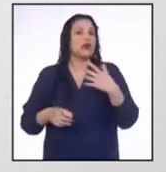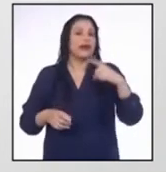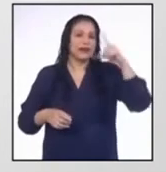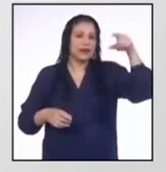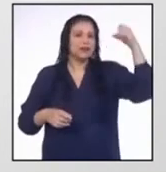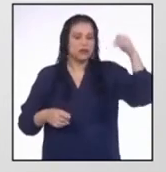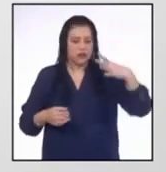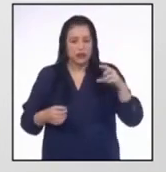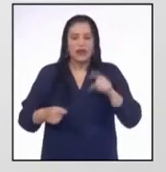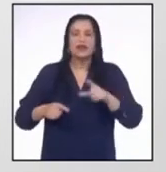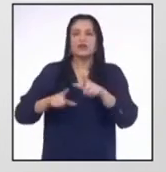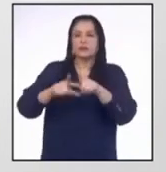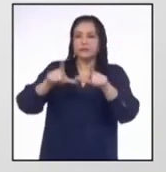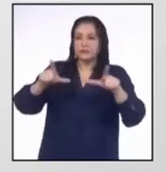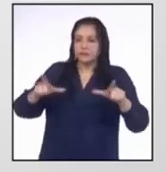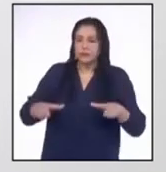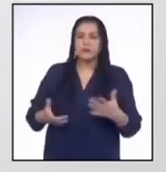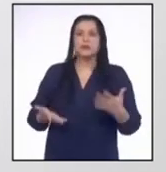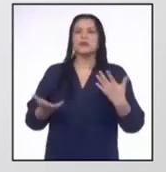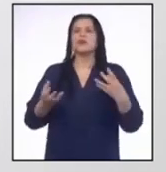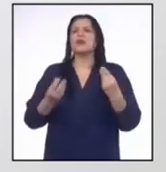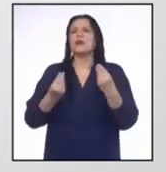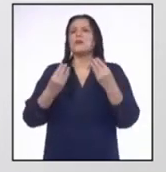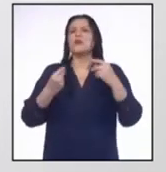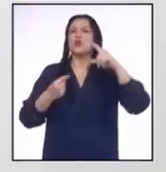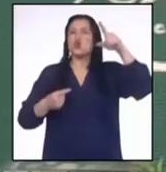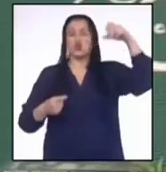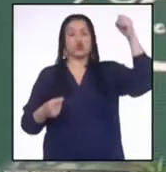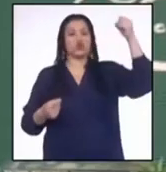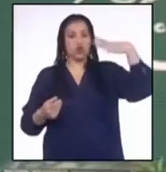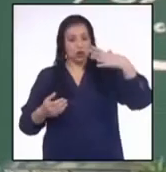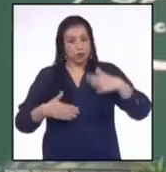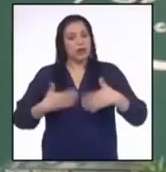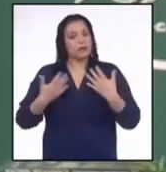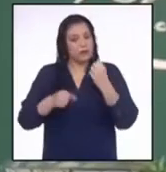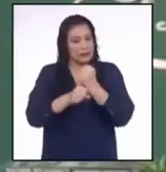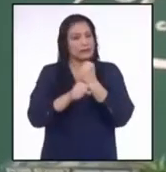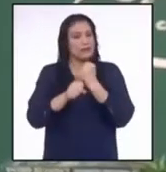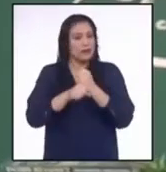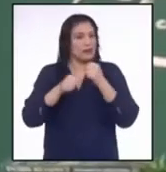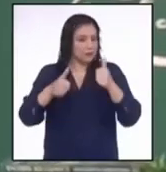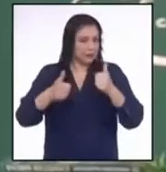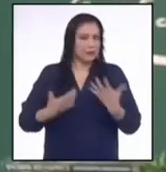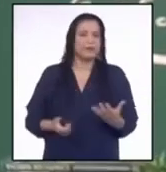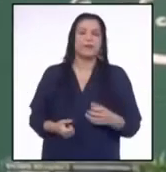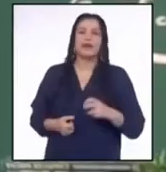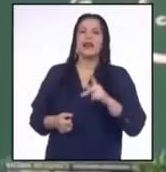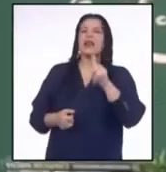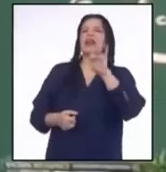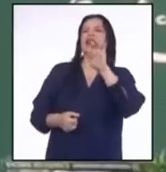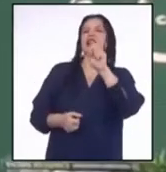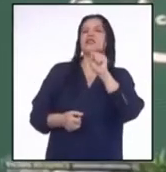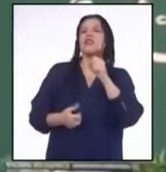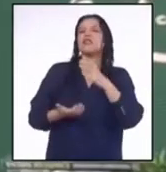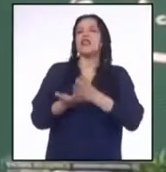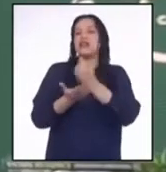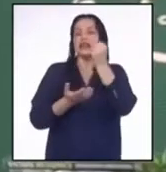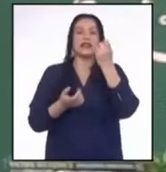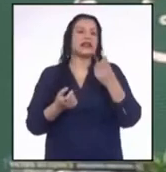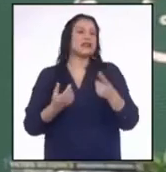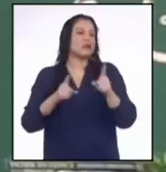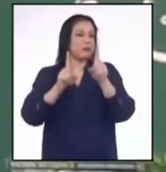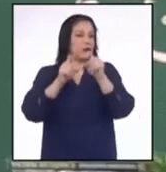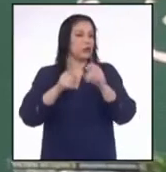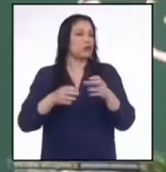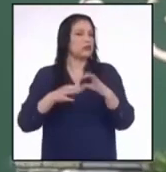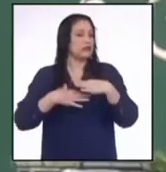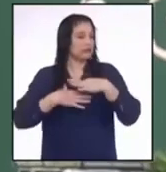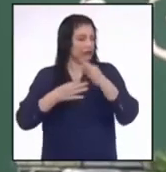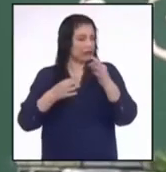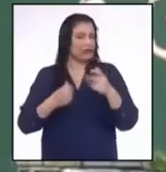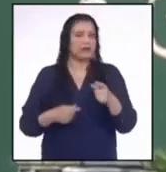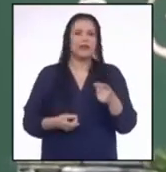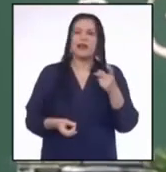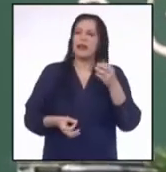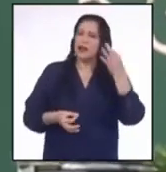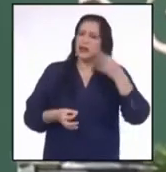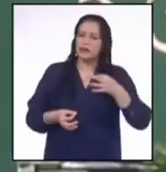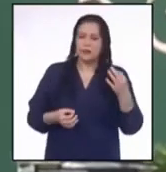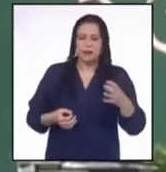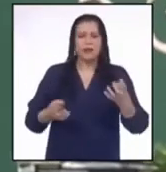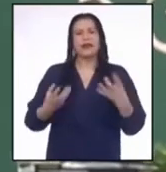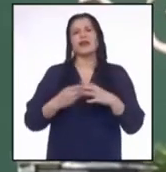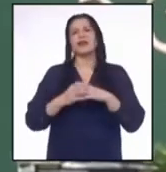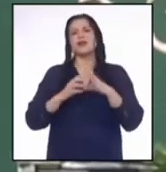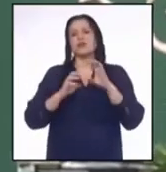muy soleadas para tener un rendimiento óptimo. Kevin de Ica tiene una pregunta muy interesante. ¿Es cierto que los equipos se deben